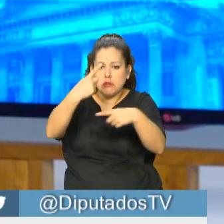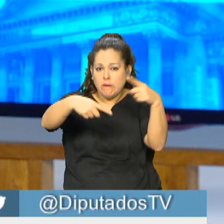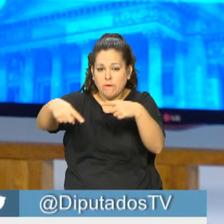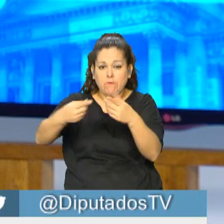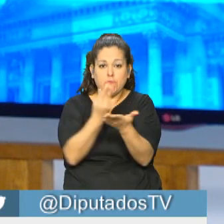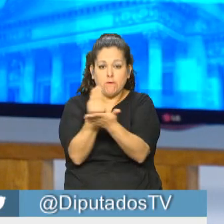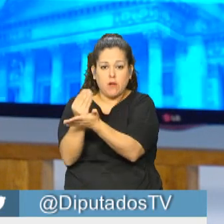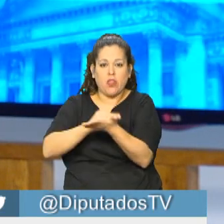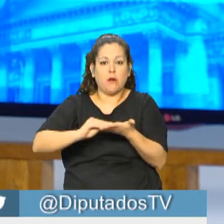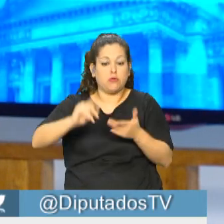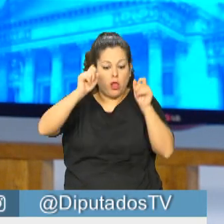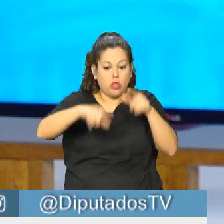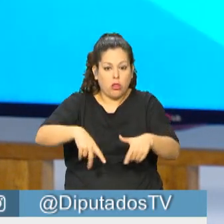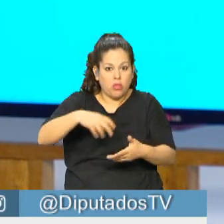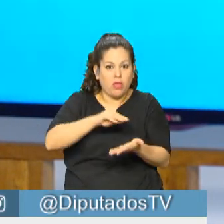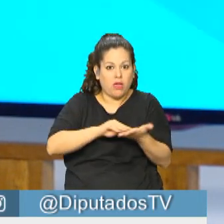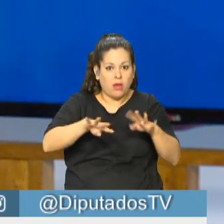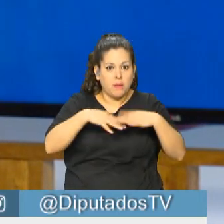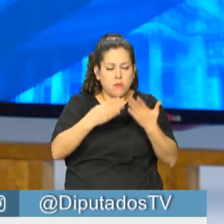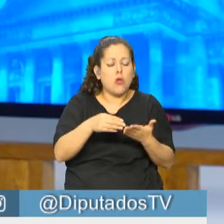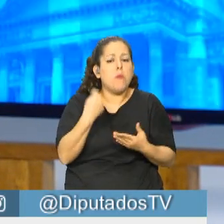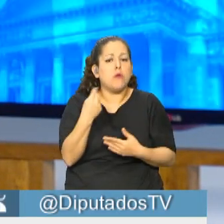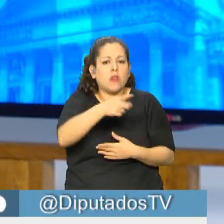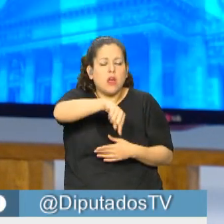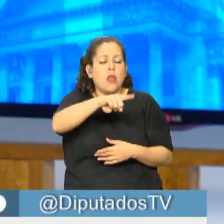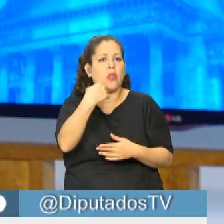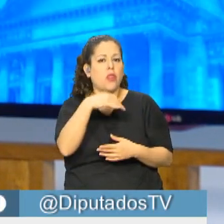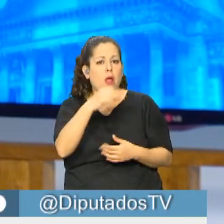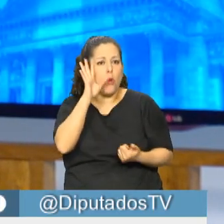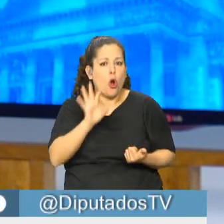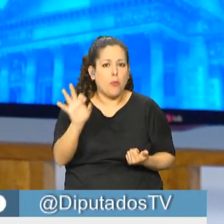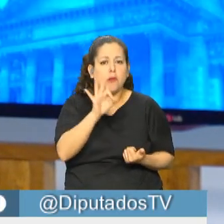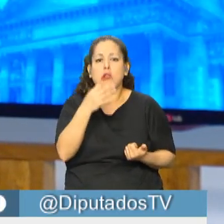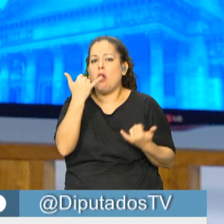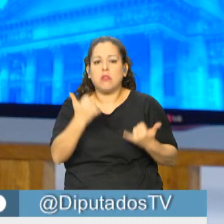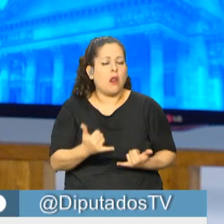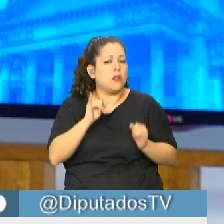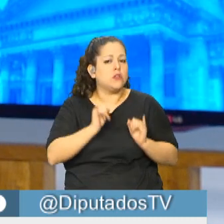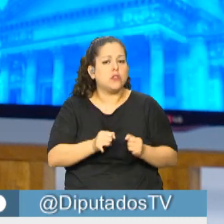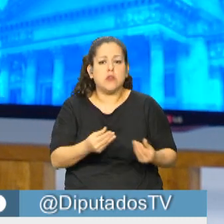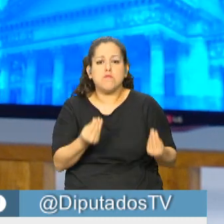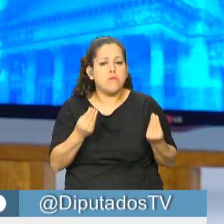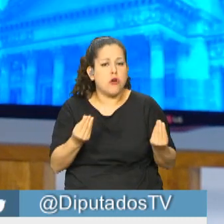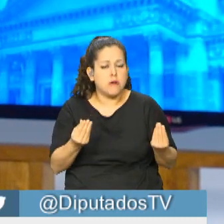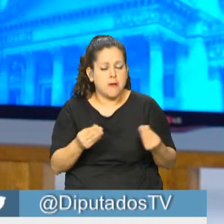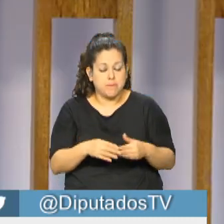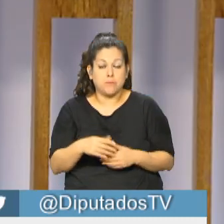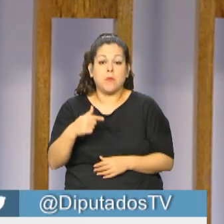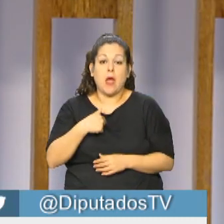la Cámara de Diputados deben tener una perspectiva, deben tener una opinión con respecto al Congreso y la deuda? A mí me parece que